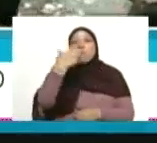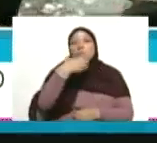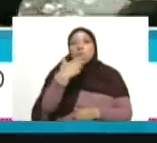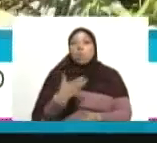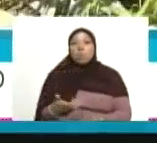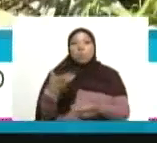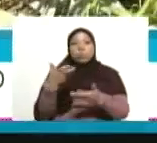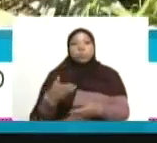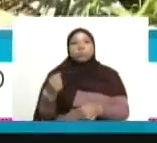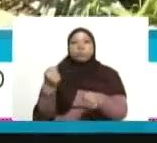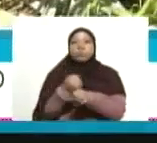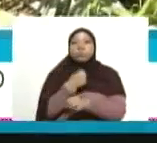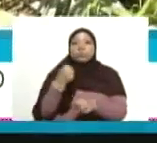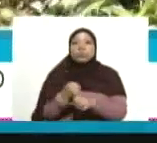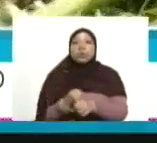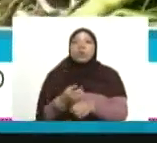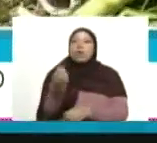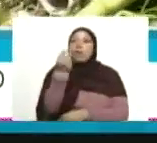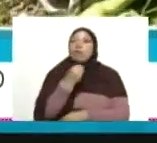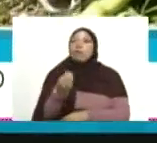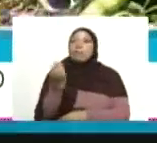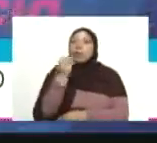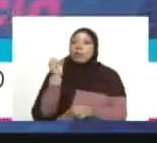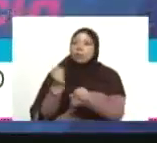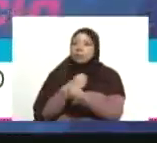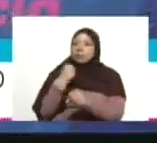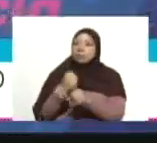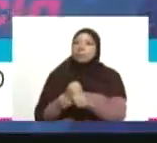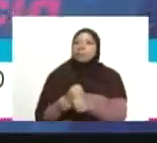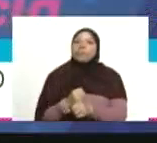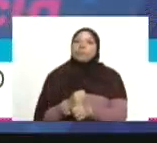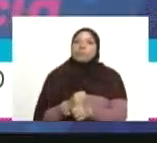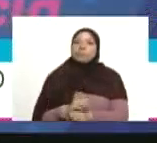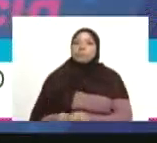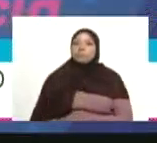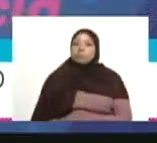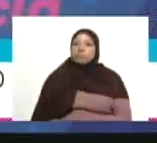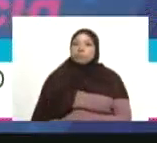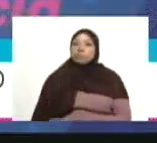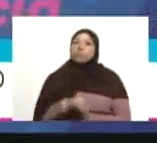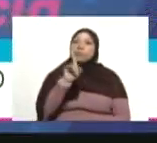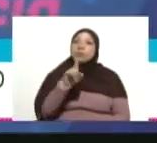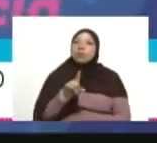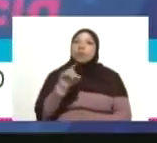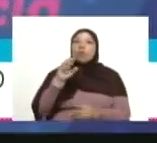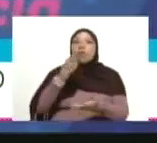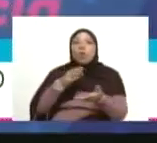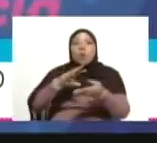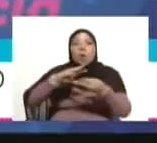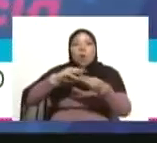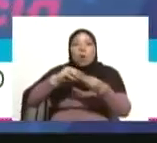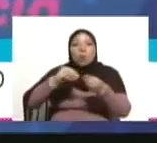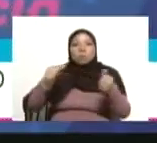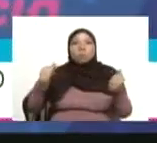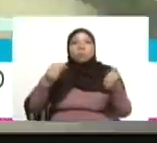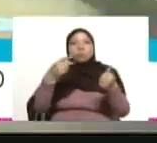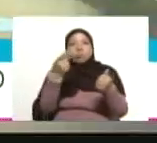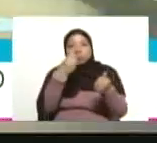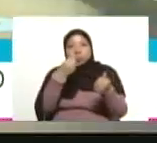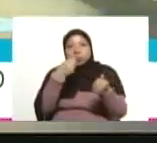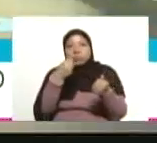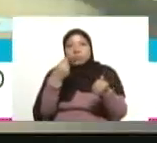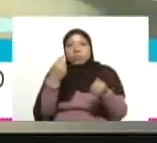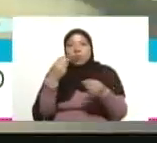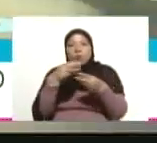fuimos donados también a casas alimentarias en ese momento. Que fue una comilona lo que se metieron. Sí, y también hicimos los bollitos candela. Ajá, ¿cómo es eso? Lo bueno,